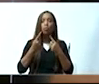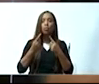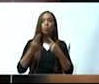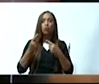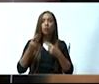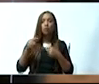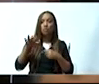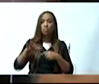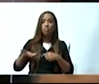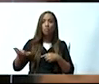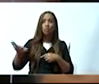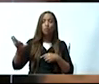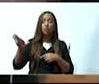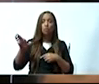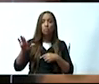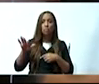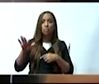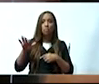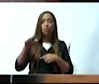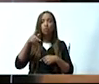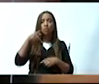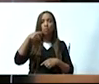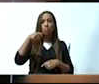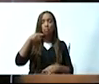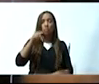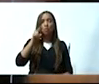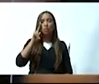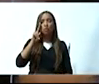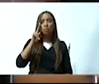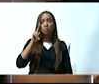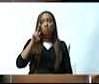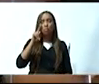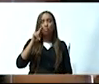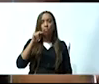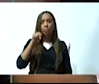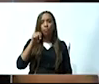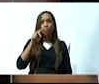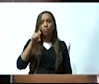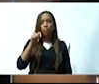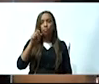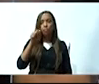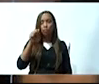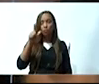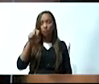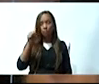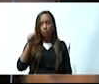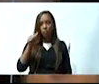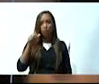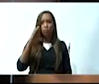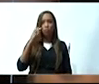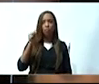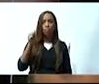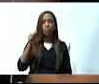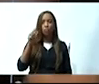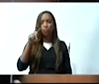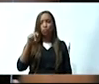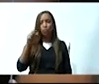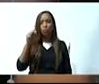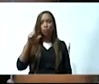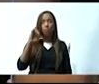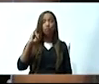del financiamiento del presupuesto del año 2021. Todos conocemos que este hecho no ocurrió, y qué bien que no